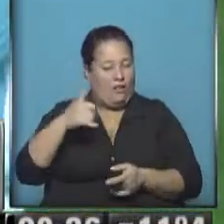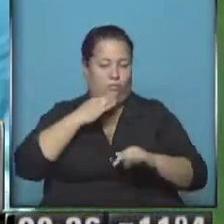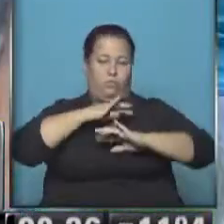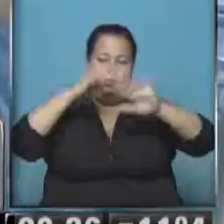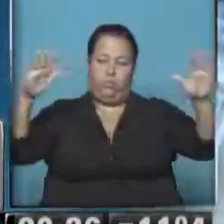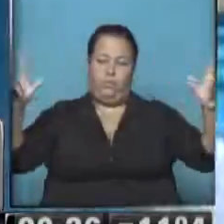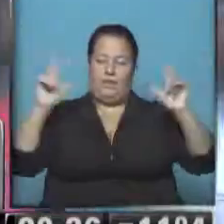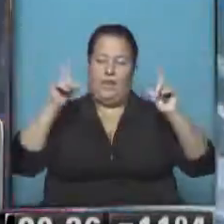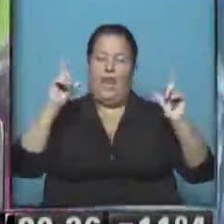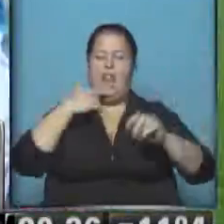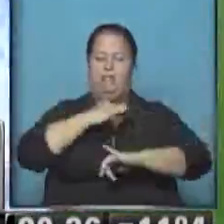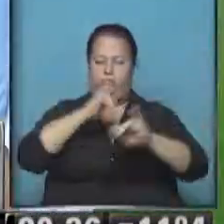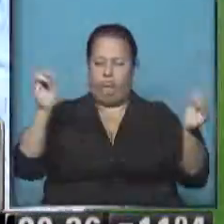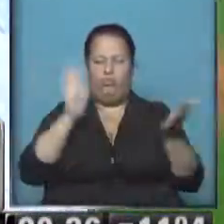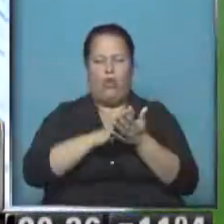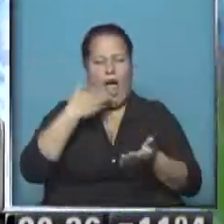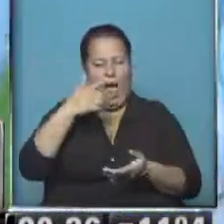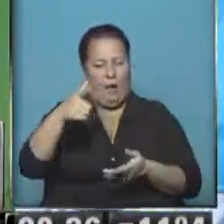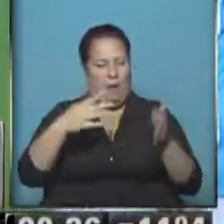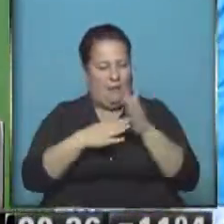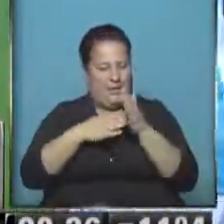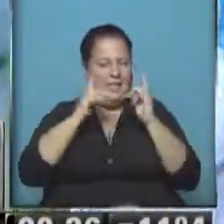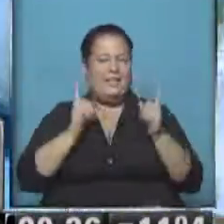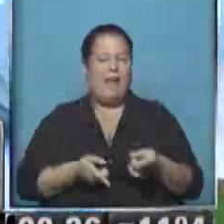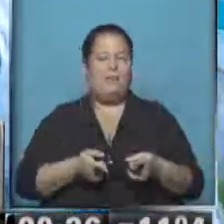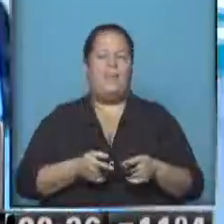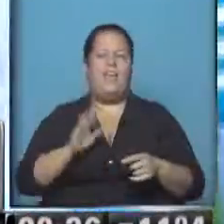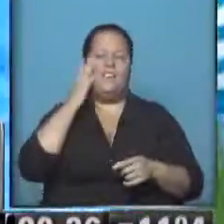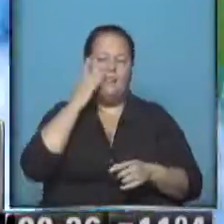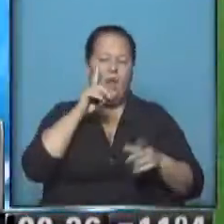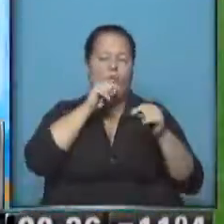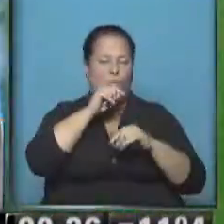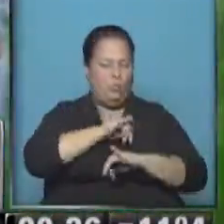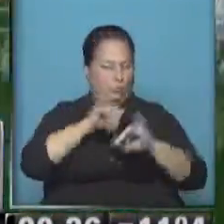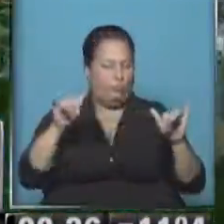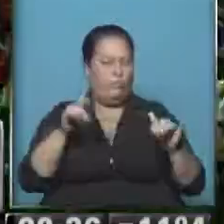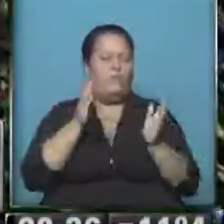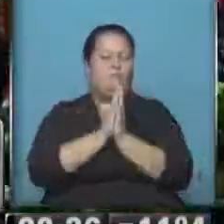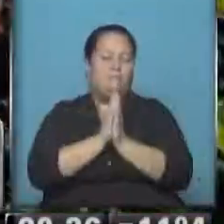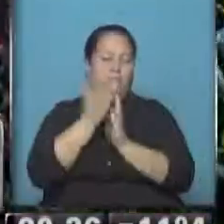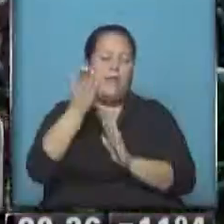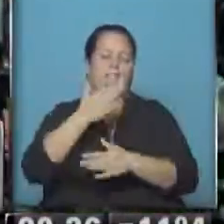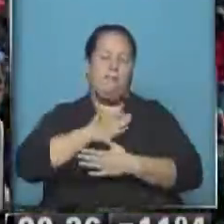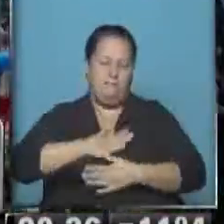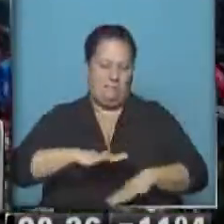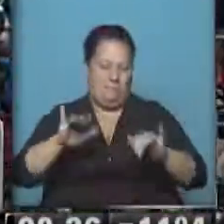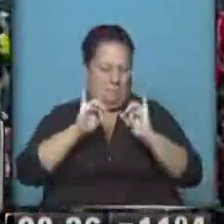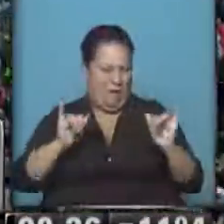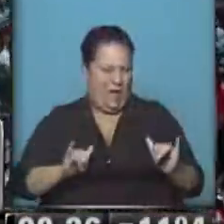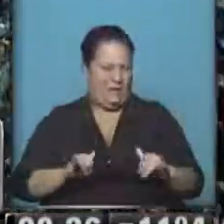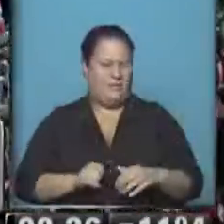tuvieron los medios televisivos también en las redes sociales el pedido de tranquilidad